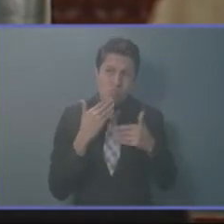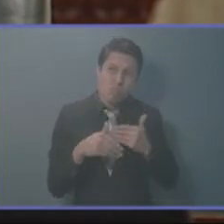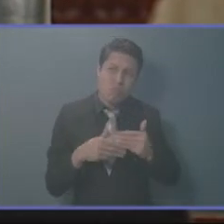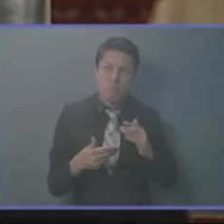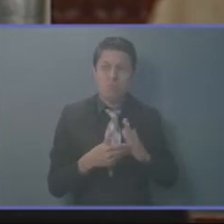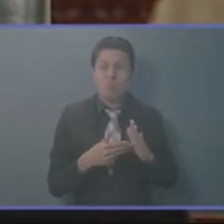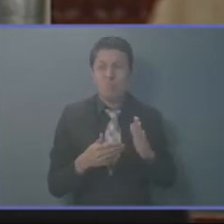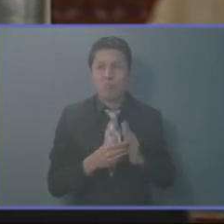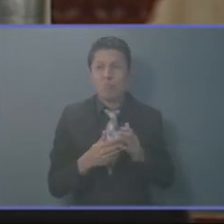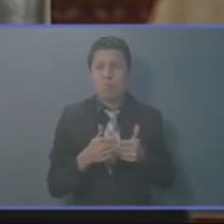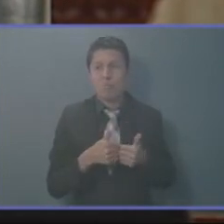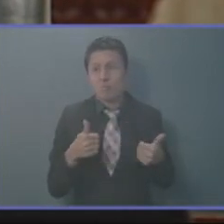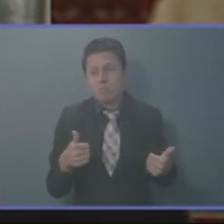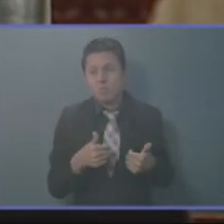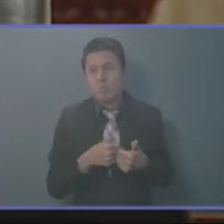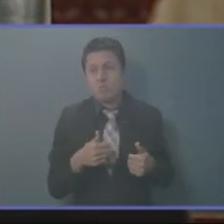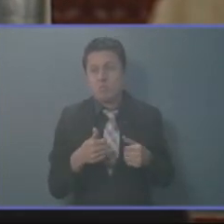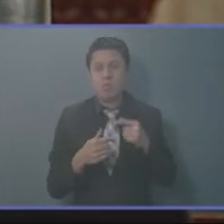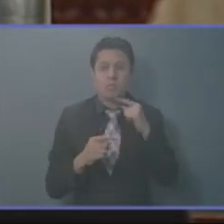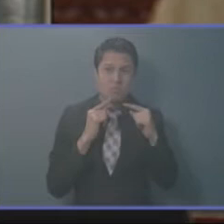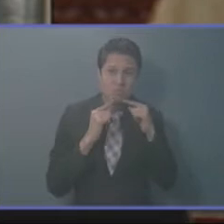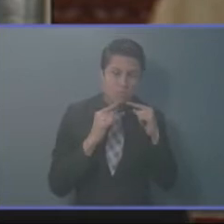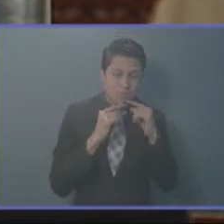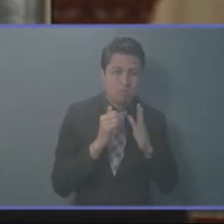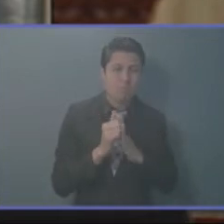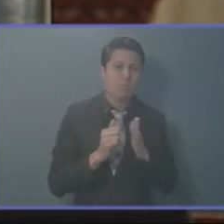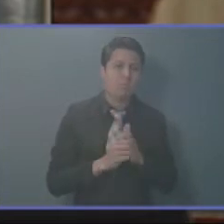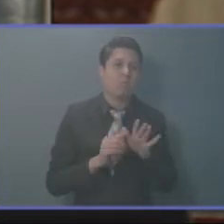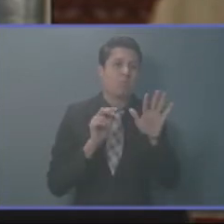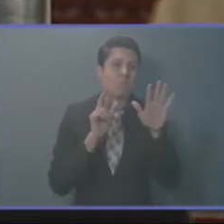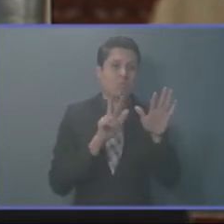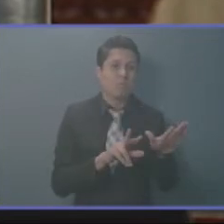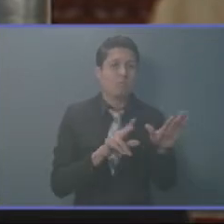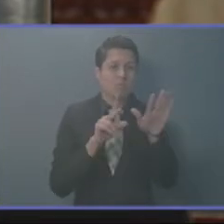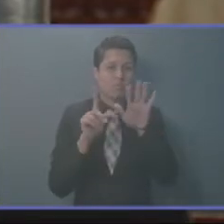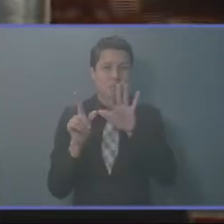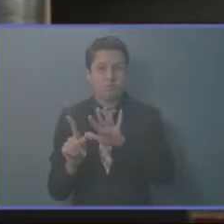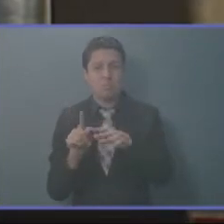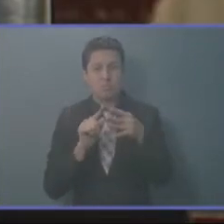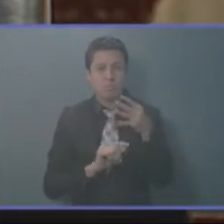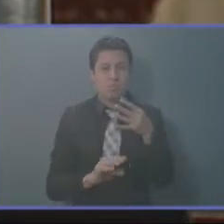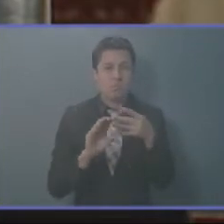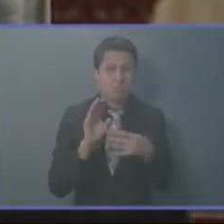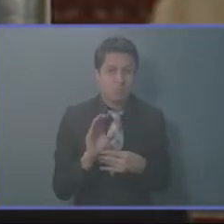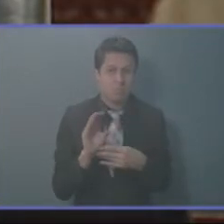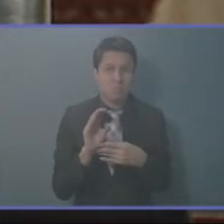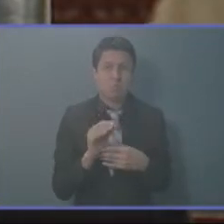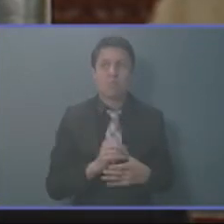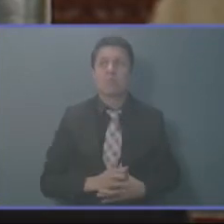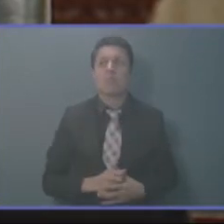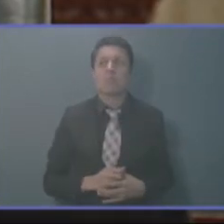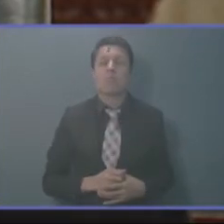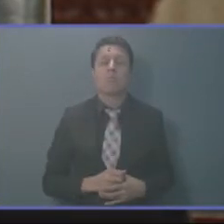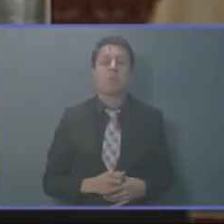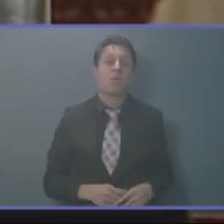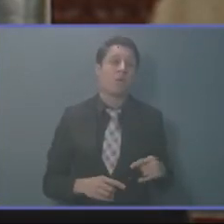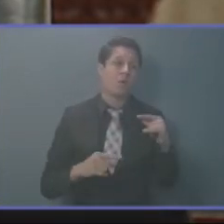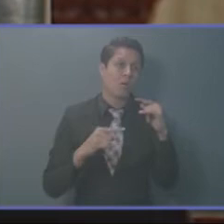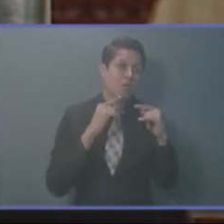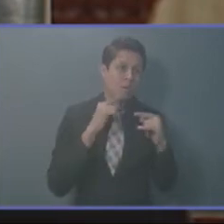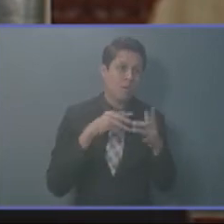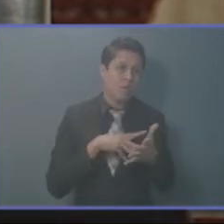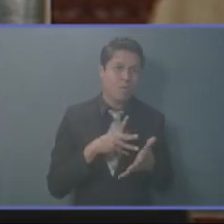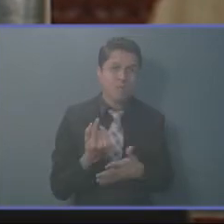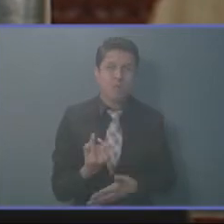al principio de separación de poderes contenido en el artículo 86 de la Constitución, que en lo pertinente prescribe: el poder público emana